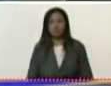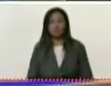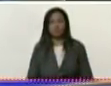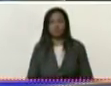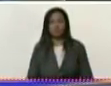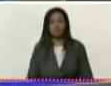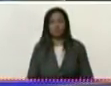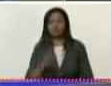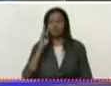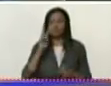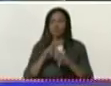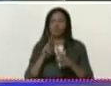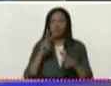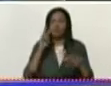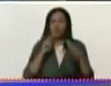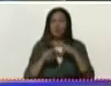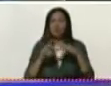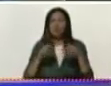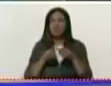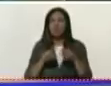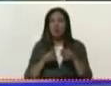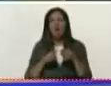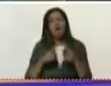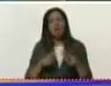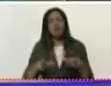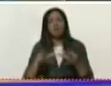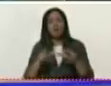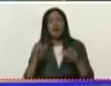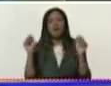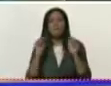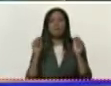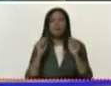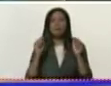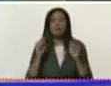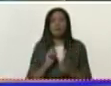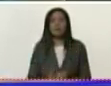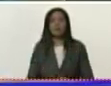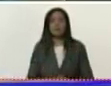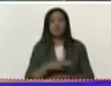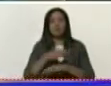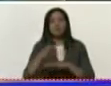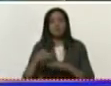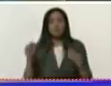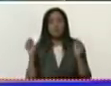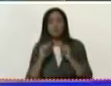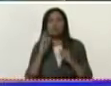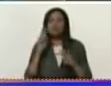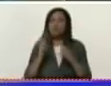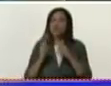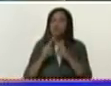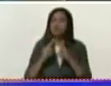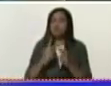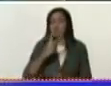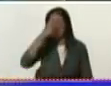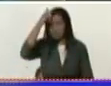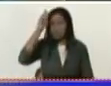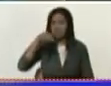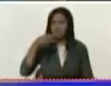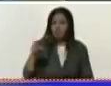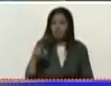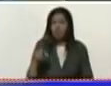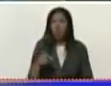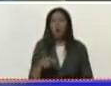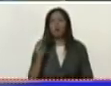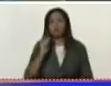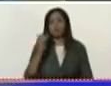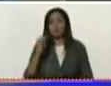En el Observatorio de Astronomía Llanoelato, municipio Rangel, Mérida. ¿Tú lo conoces, Tare? Mucuchíes. De